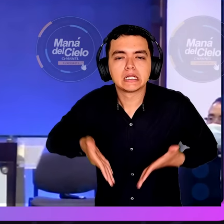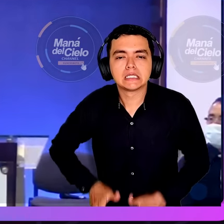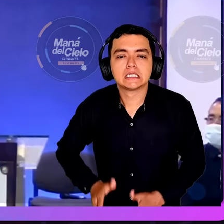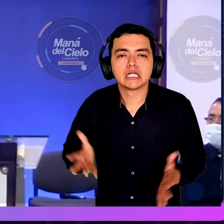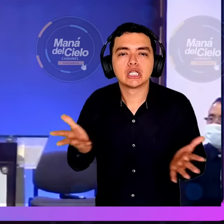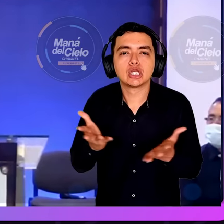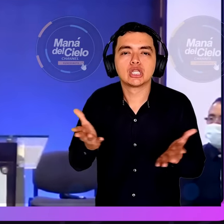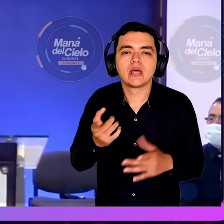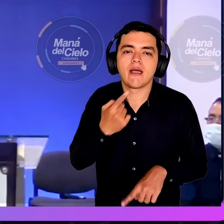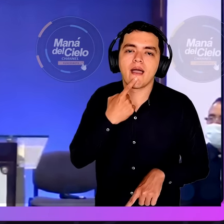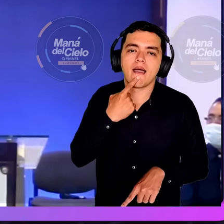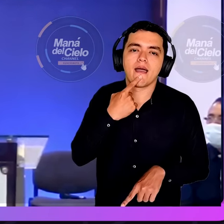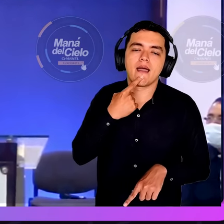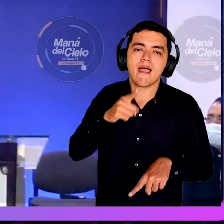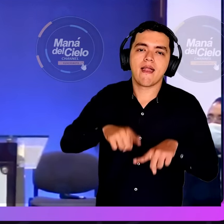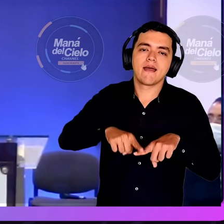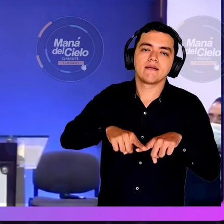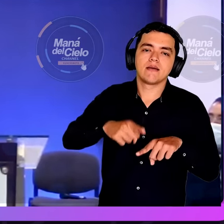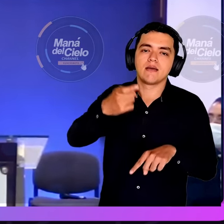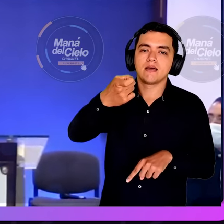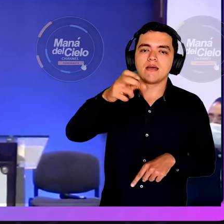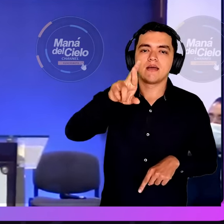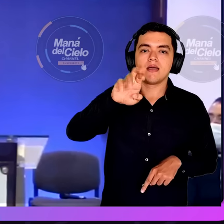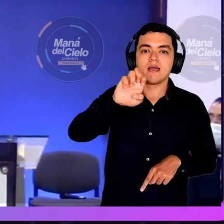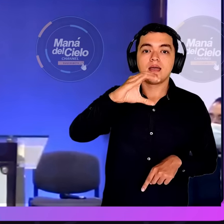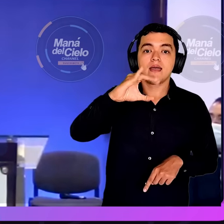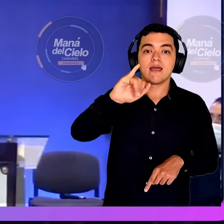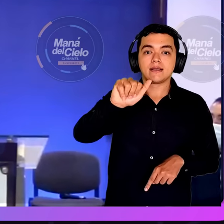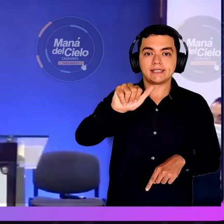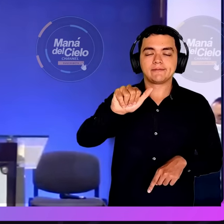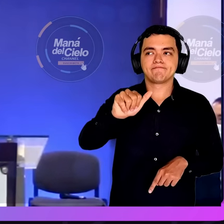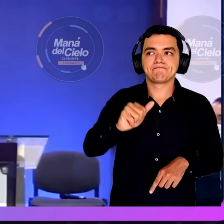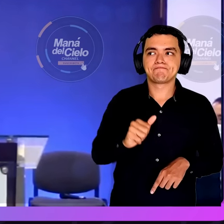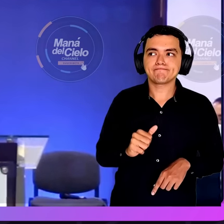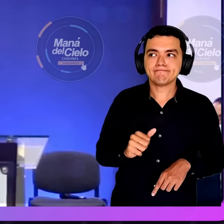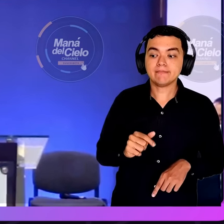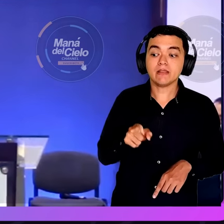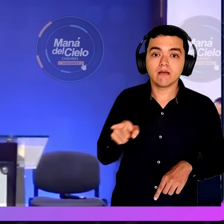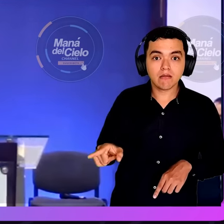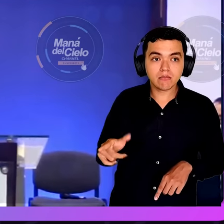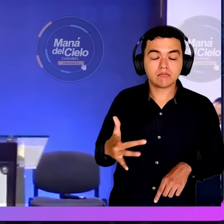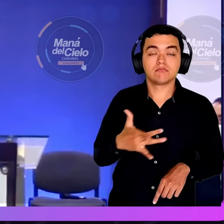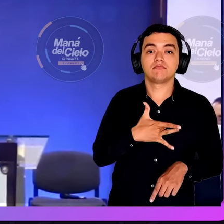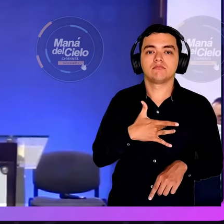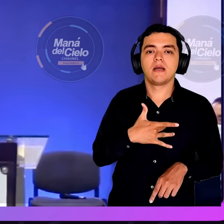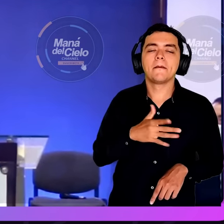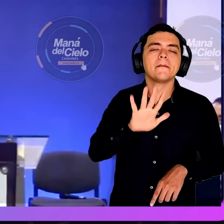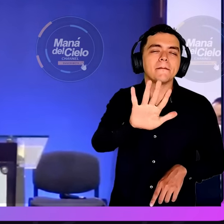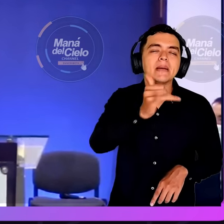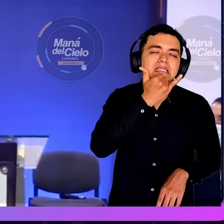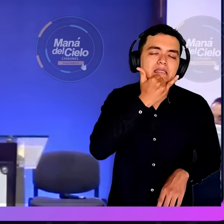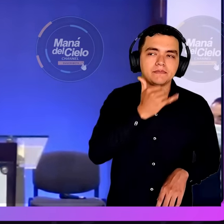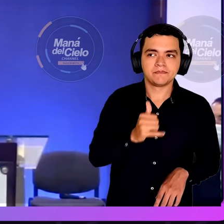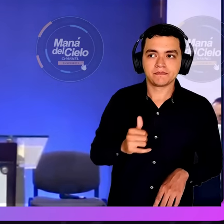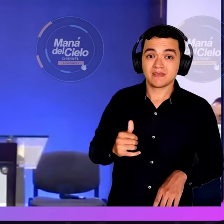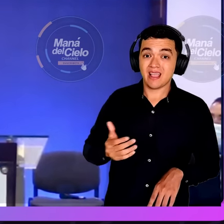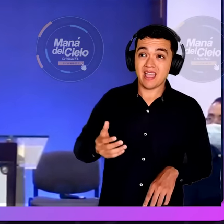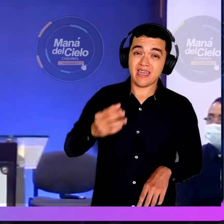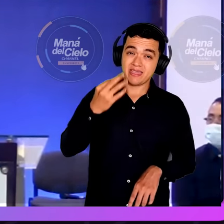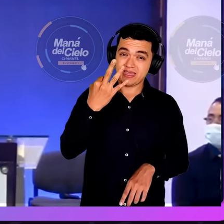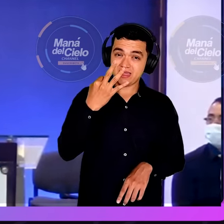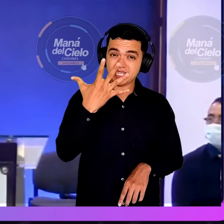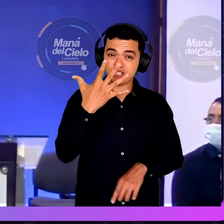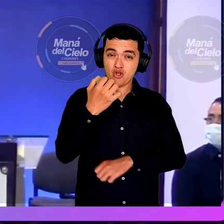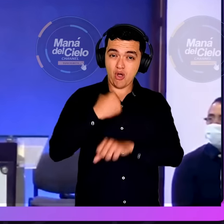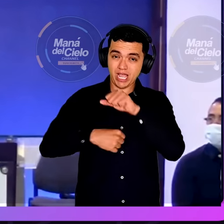la cultura griega decirle a un griego, porque ella era griega, perrillo. Ese es el peor